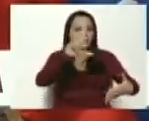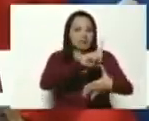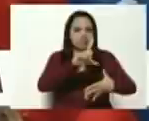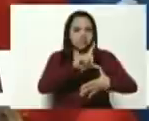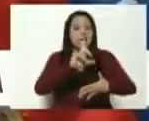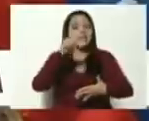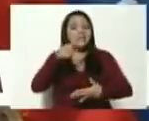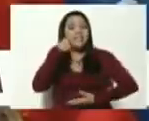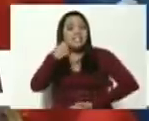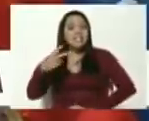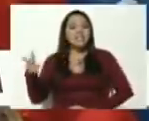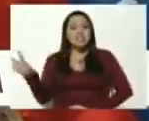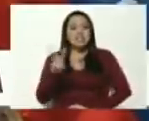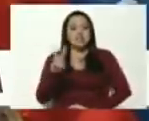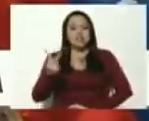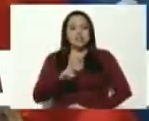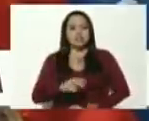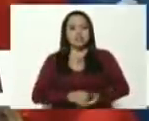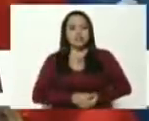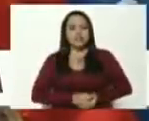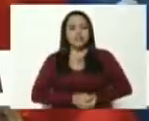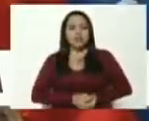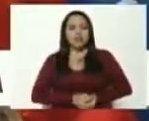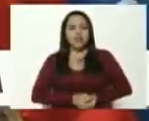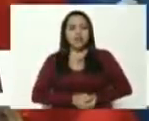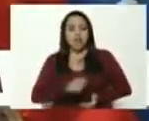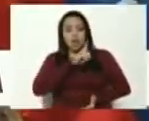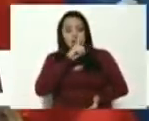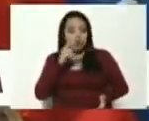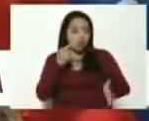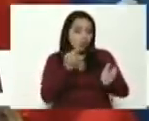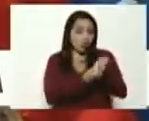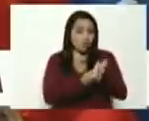parte de Venezuela, en nombre de la Defensoría del Pueblo,